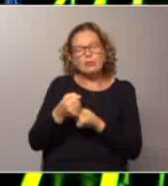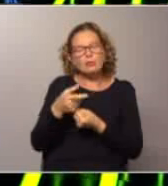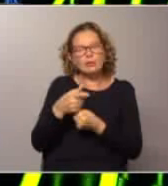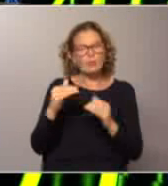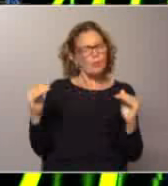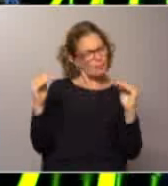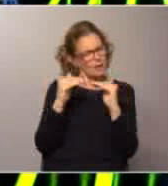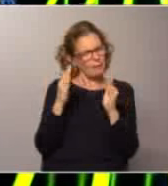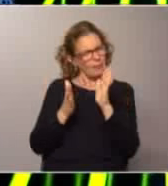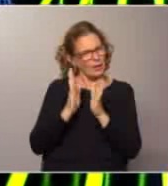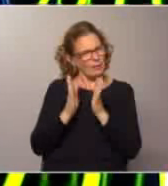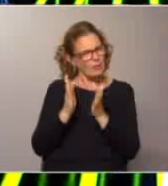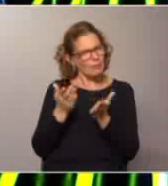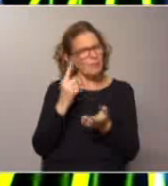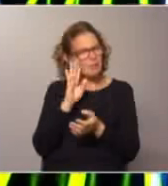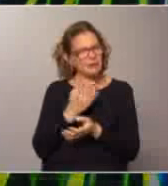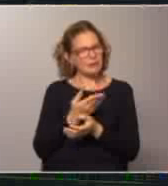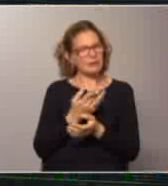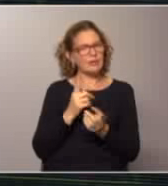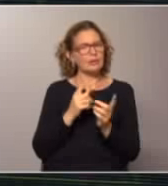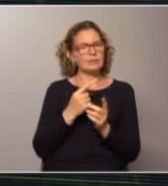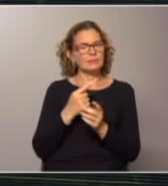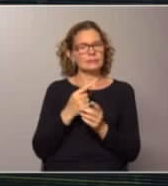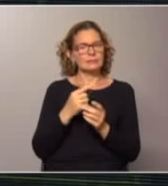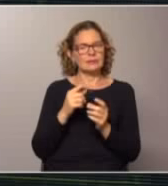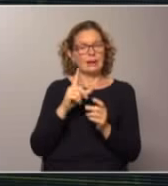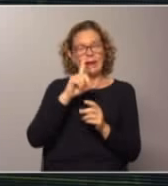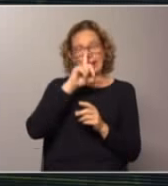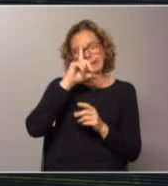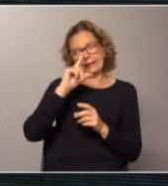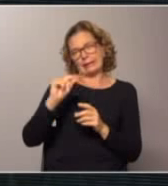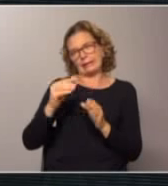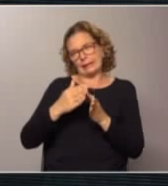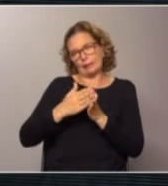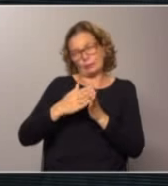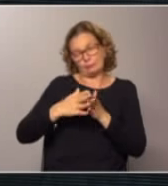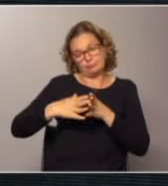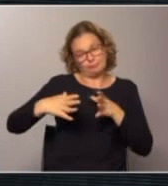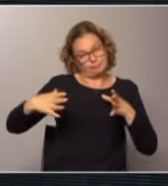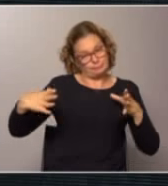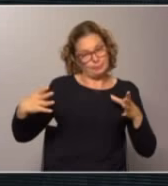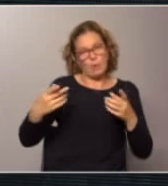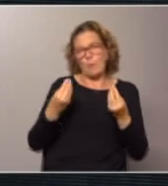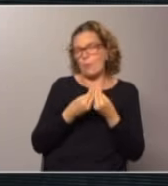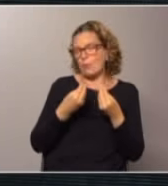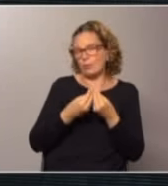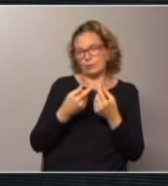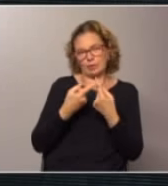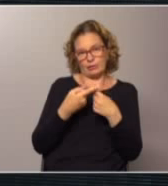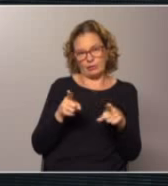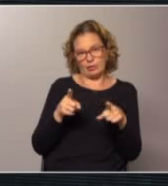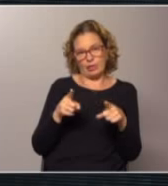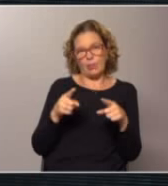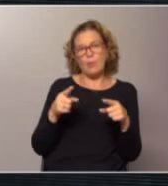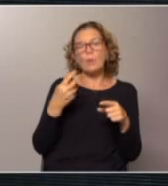paralelismo por decirlo con una manera si a ver las distancias son enormes y muchas diferencias pero pero busquemos